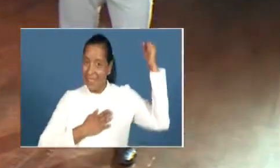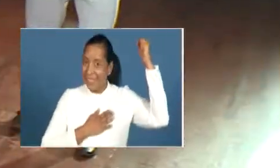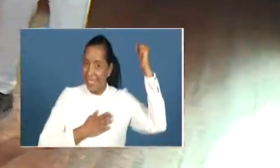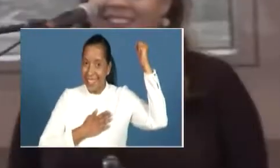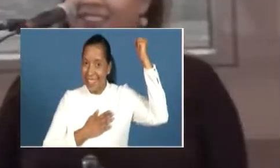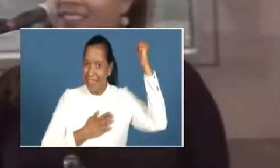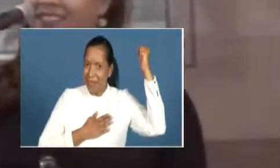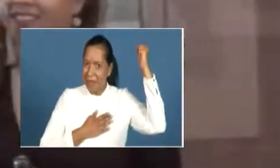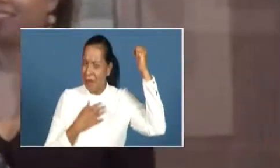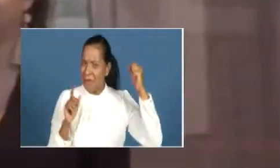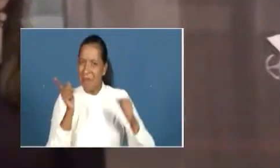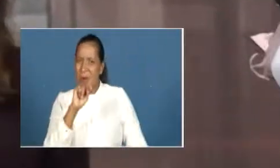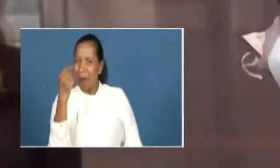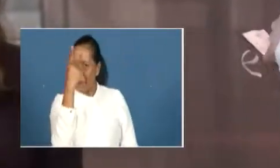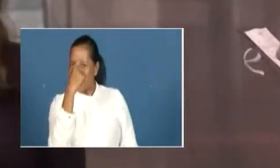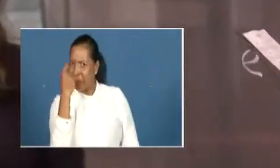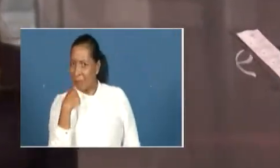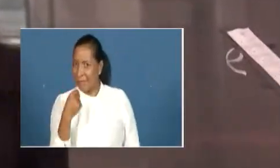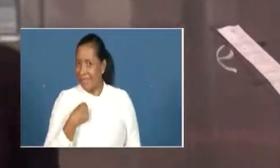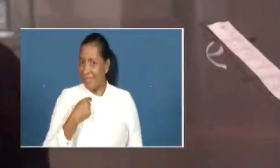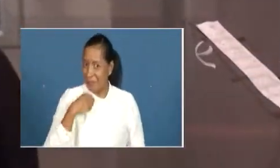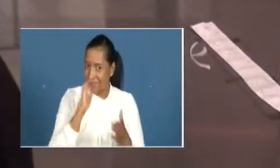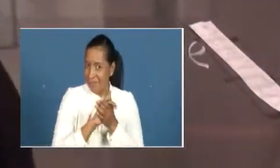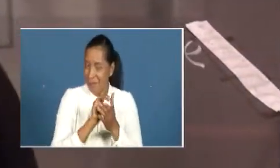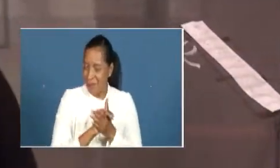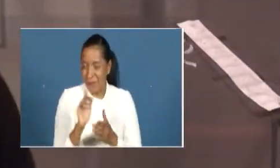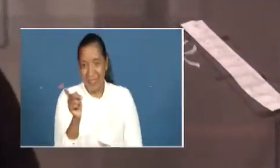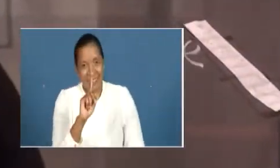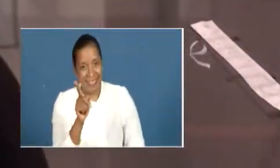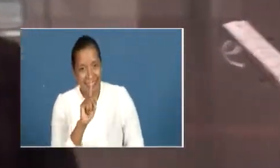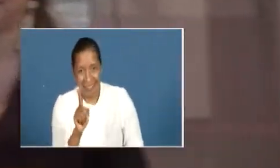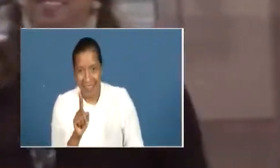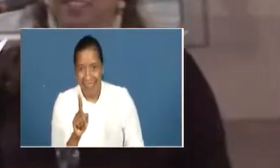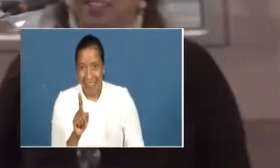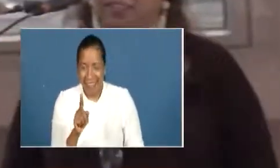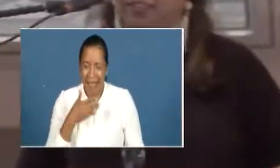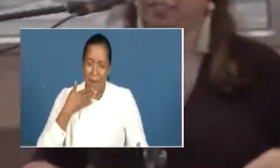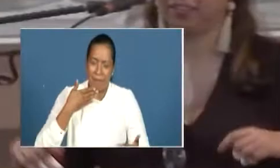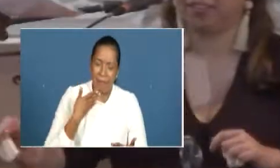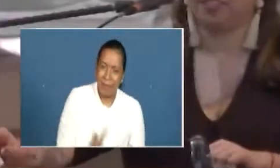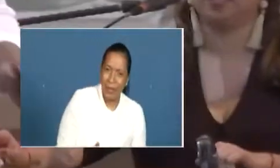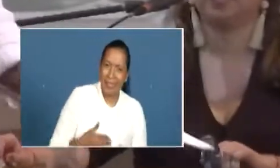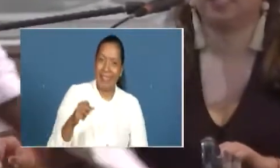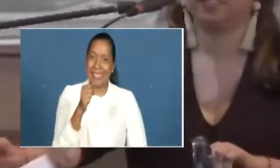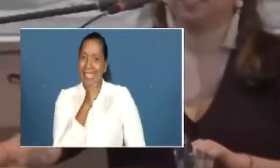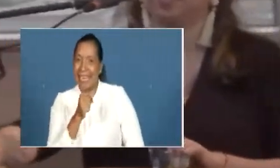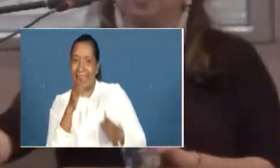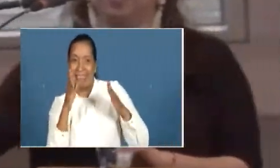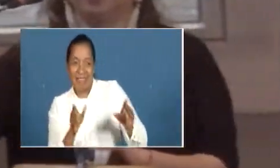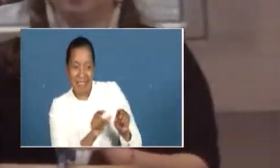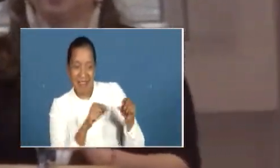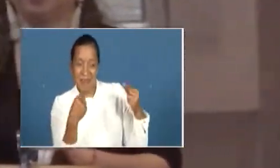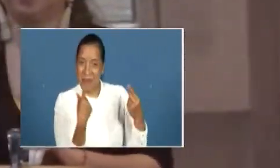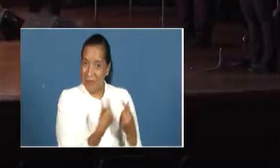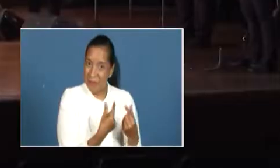me pregunten si tengo parejo. No me importa. Está buenísimo, señores. Lugo. ¿Bailamos tú y yo?